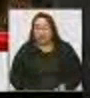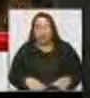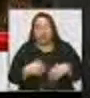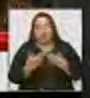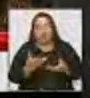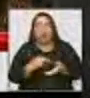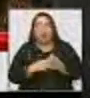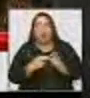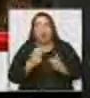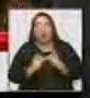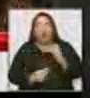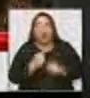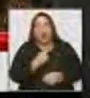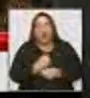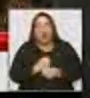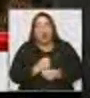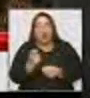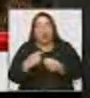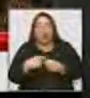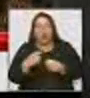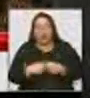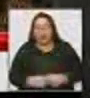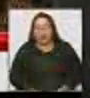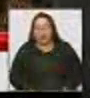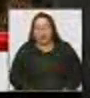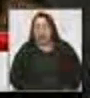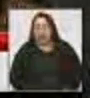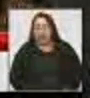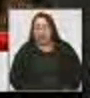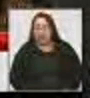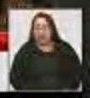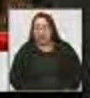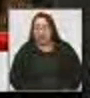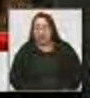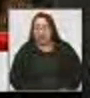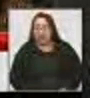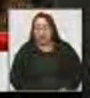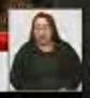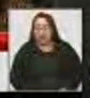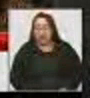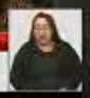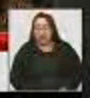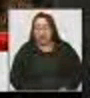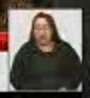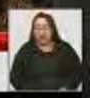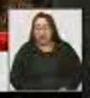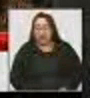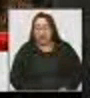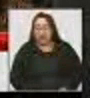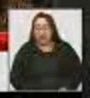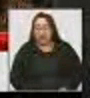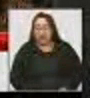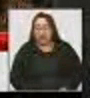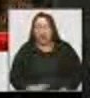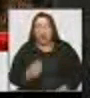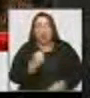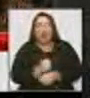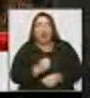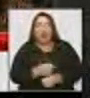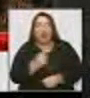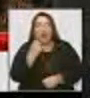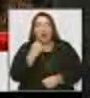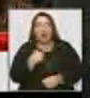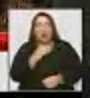facultades a los trabajadores, a los afiliados, que no hayan tenido trabajo durante un año, que los hombres